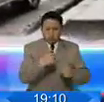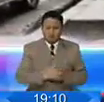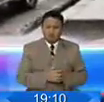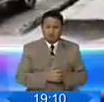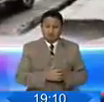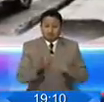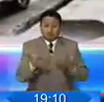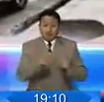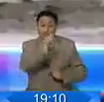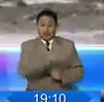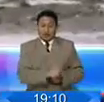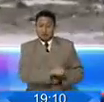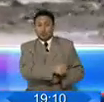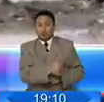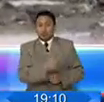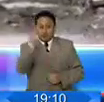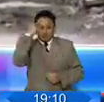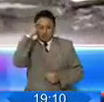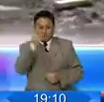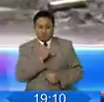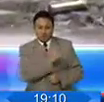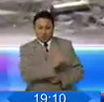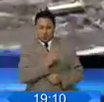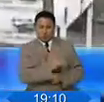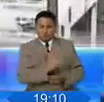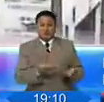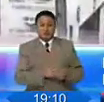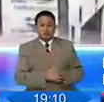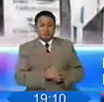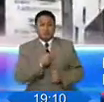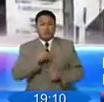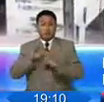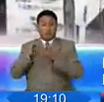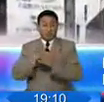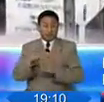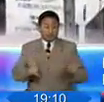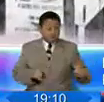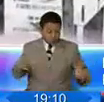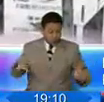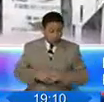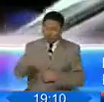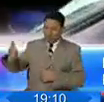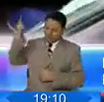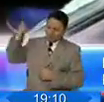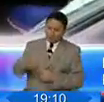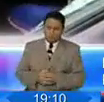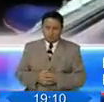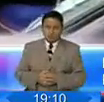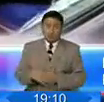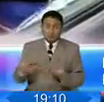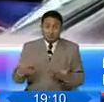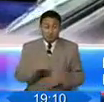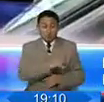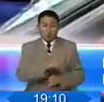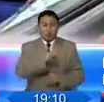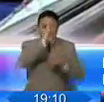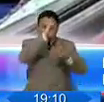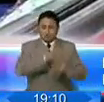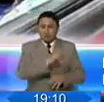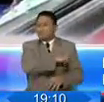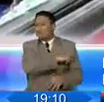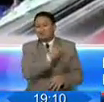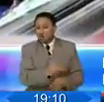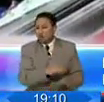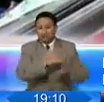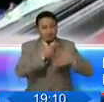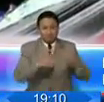poder obligar a otro a pensar igual, asesines a alguien de la familia, y las formas de intolerancias religiosas o